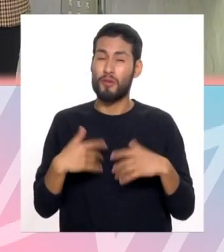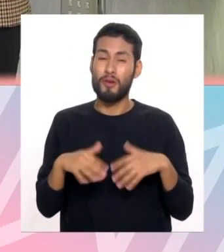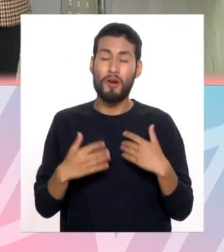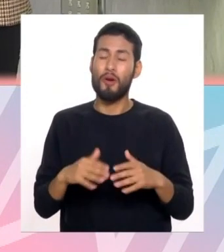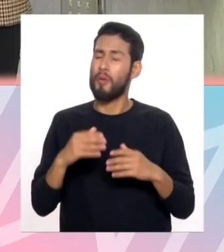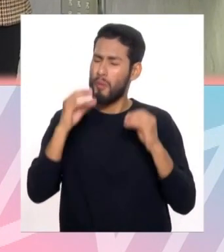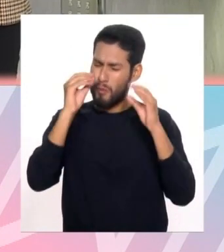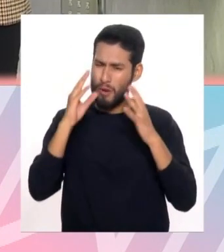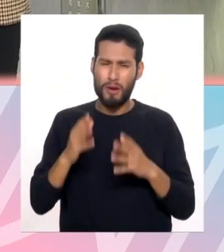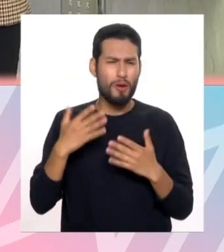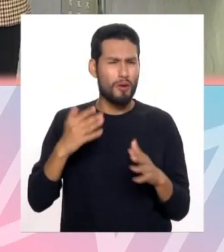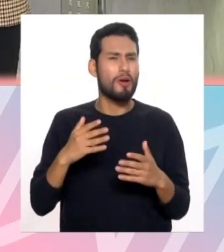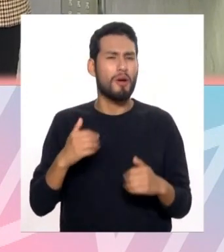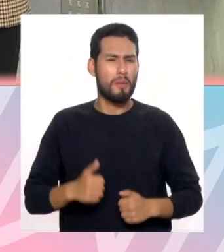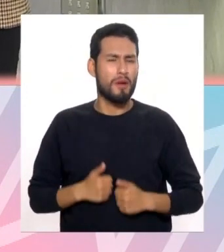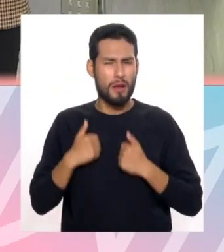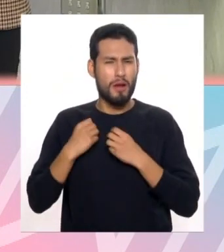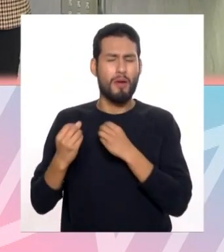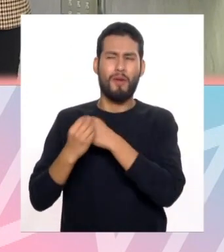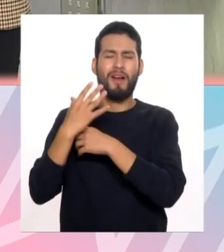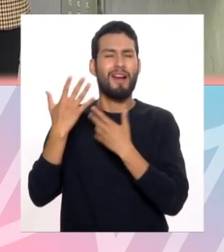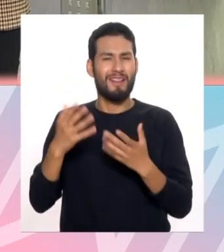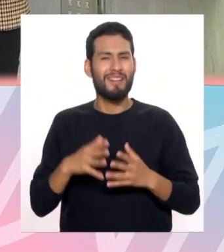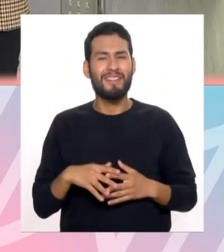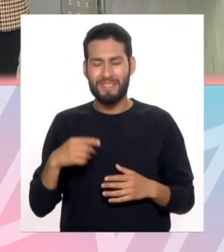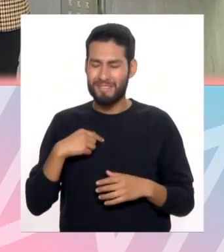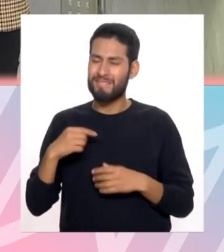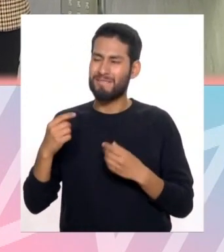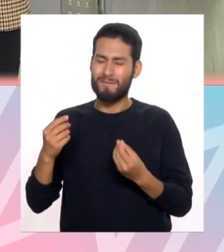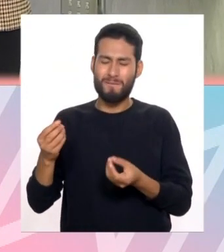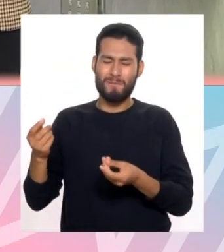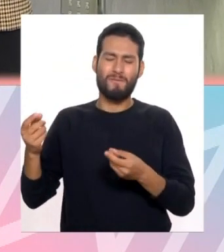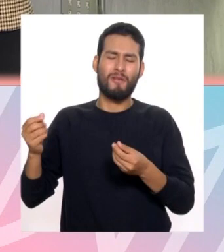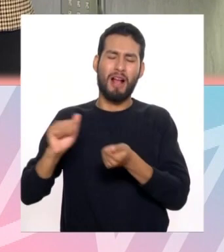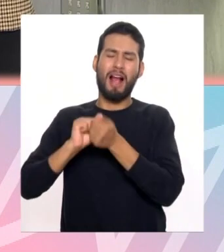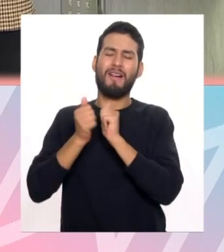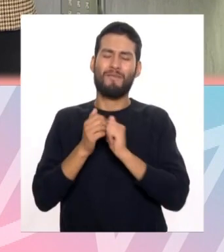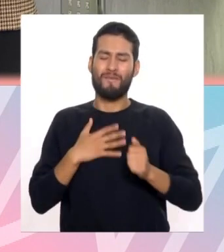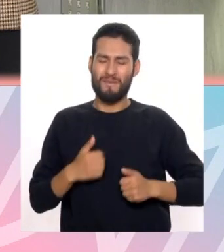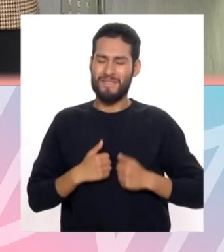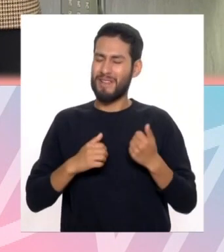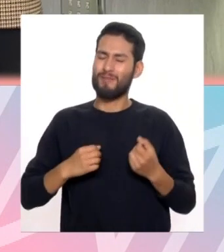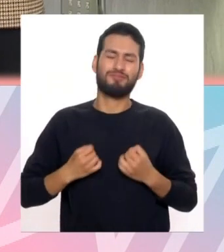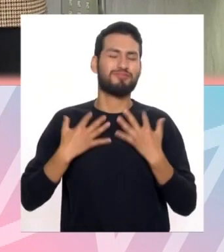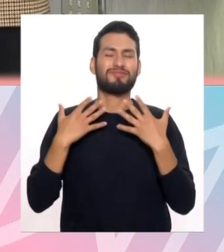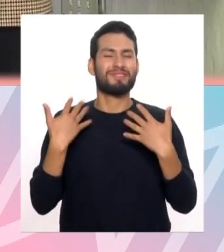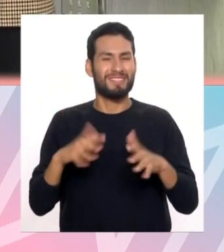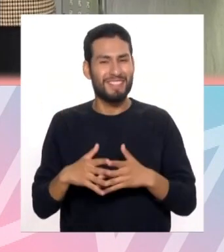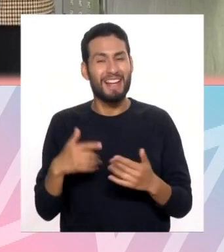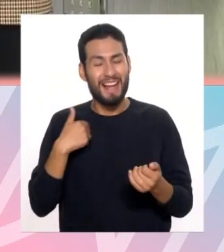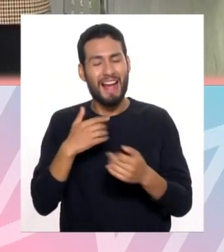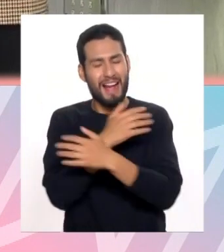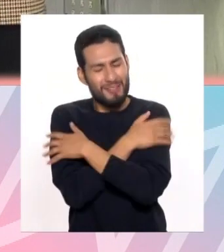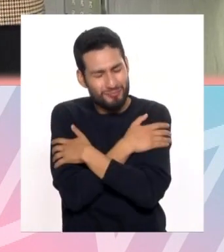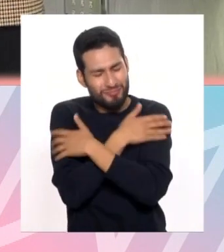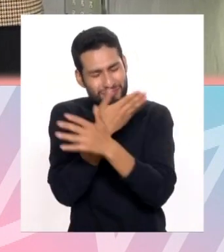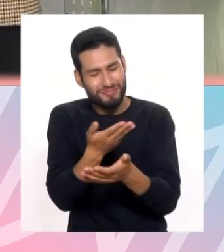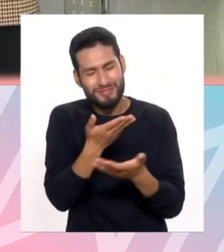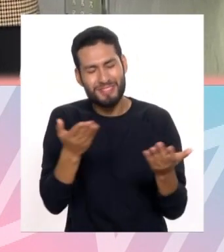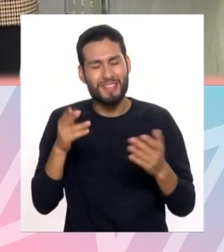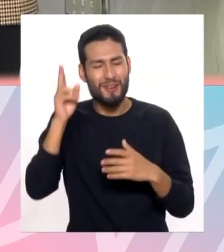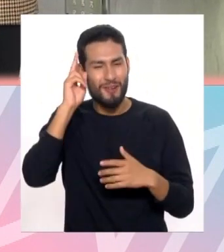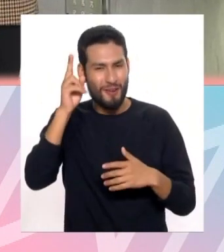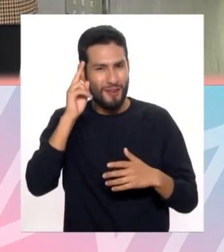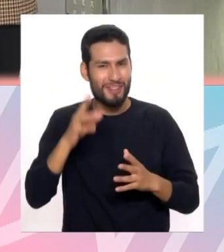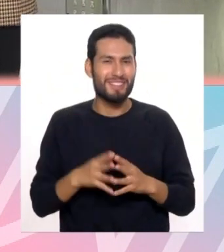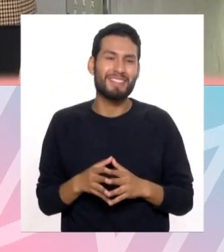Y ella es una gran maestra de vida para mí y creo que todos tenemos a alguien que nos marca el camino precisamente. Así que un abrazo fuerte a todos aquellos que se dedican a la